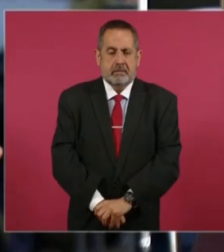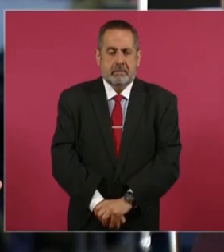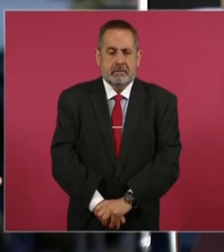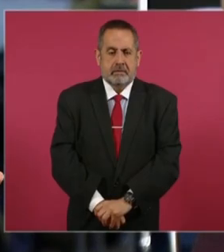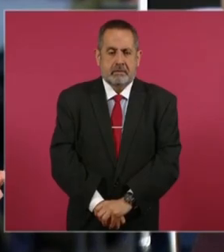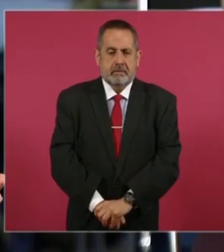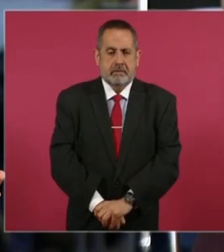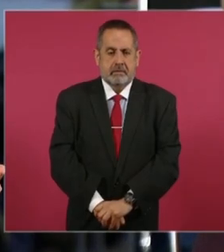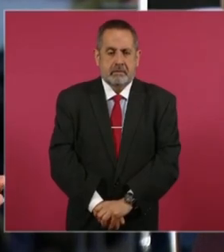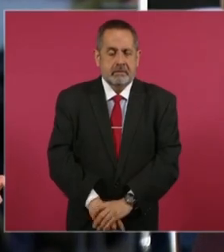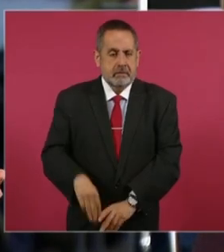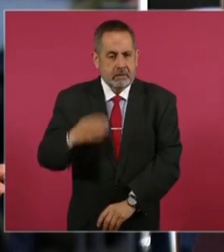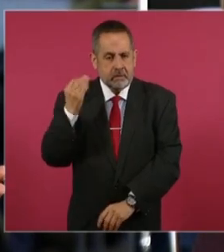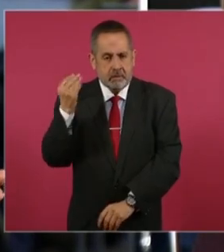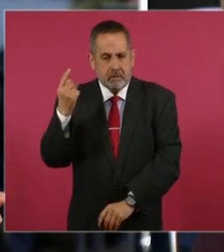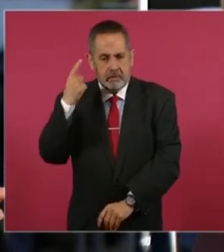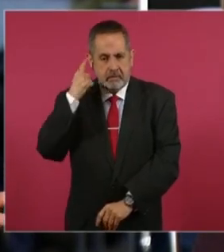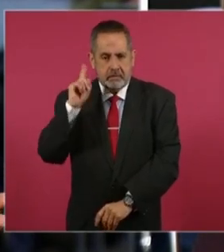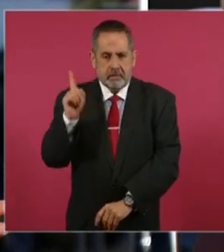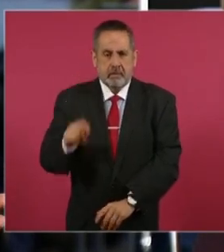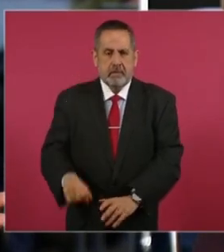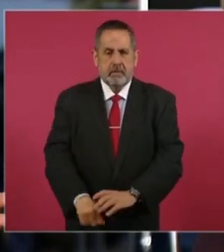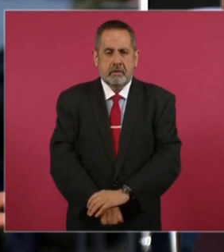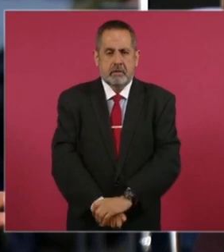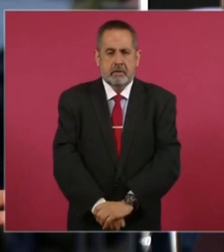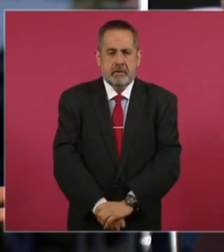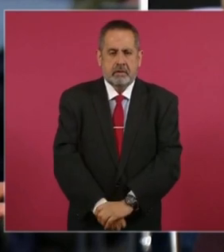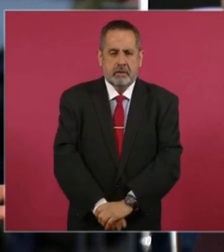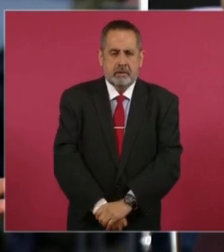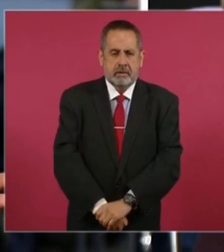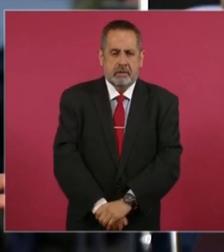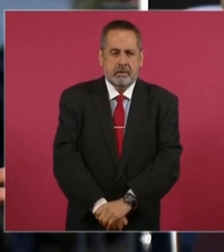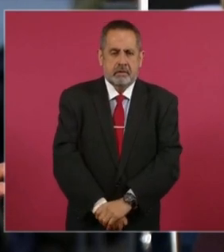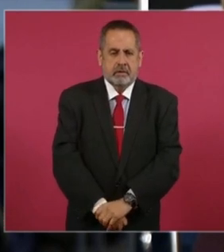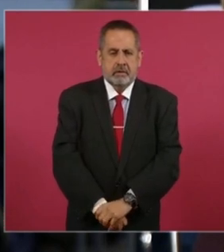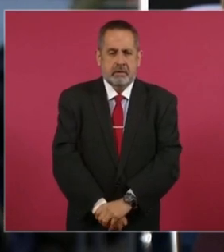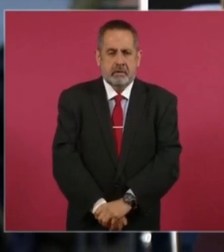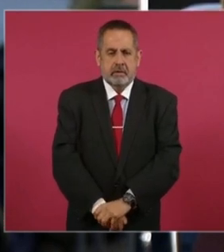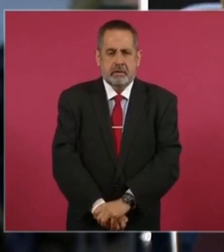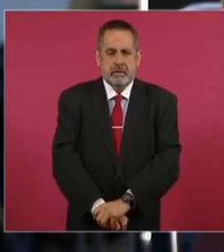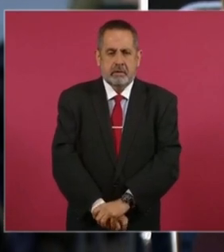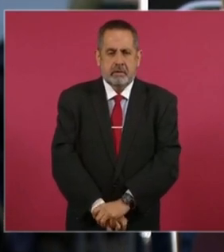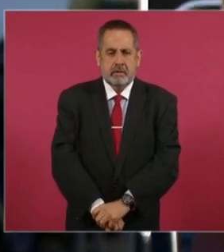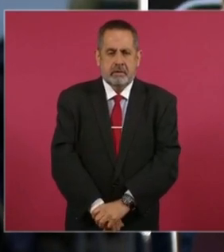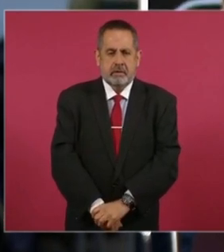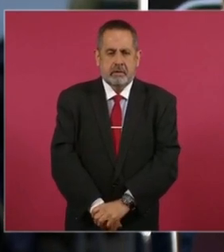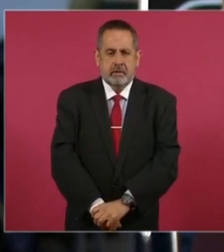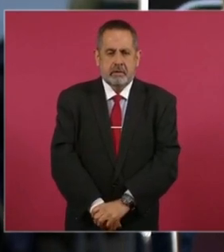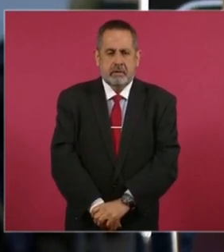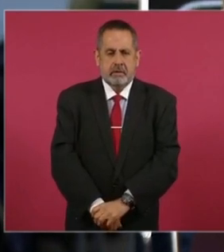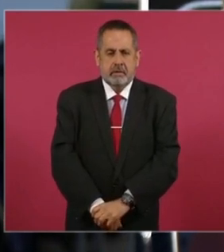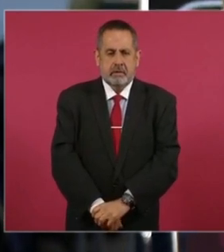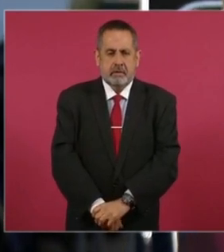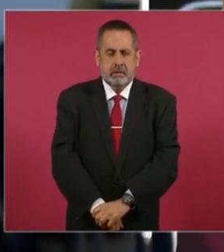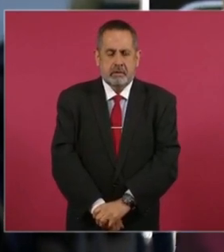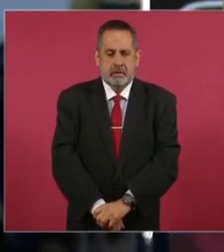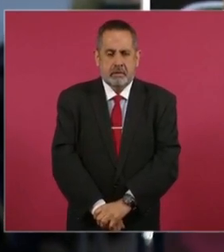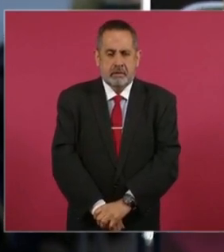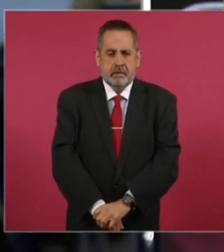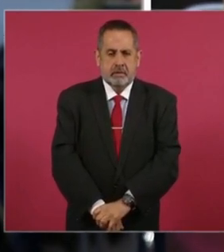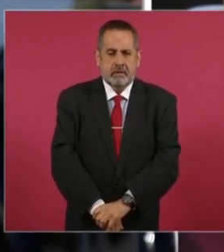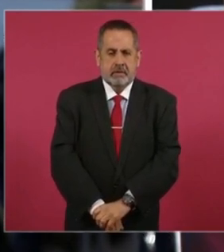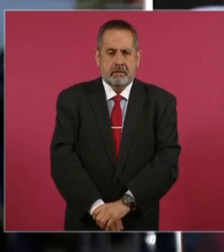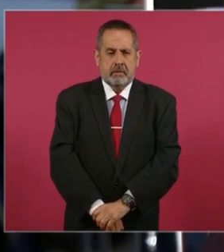que fueron desplazados forzadamente por la violencia en la región entonces la preocupación que describe ahí Adriana